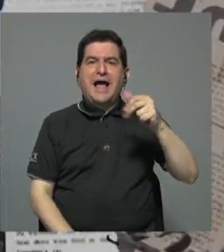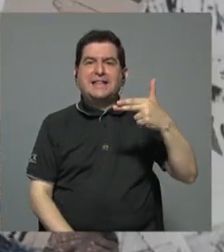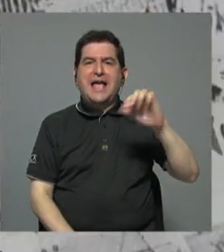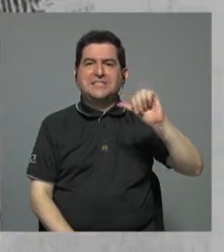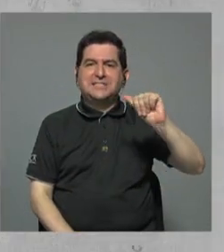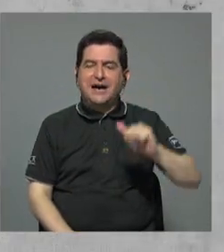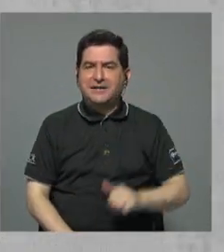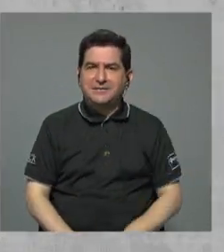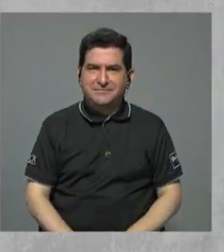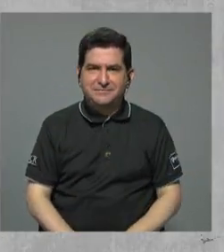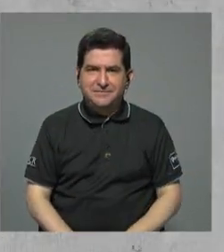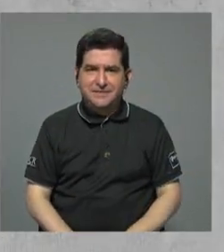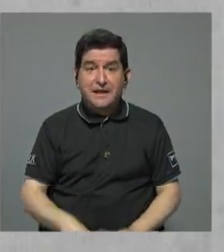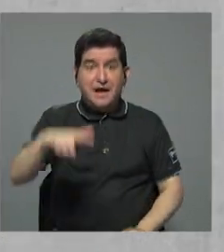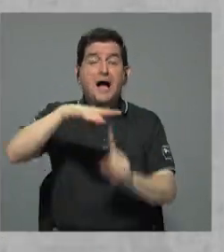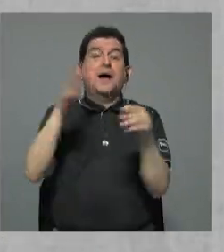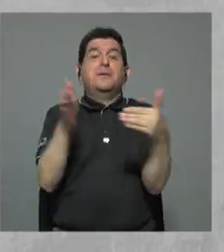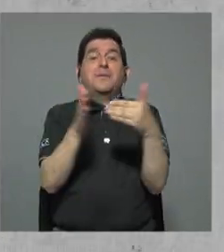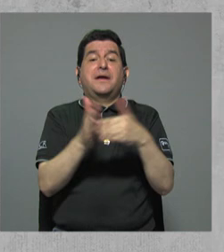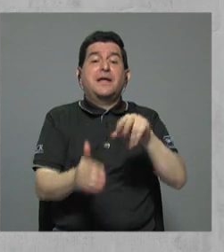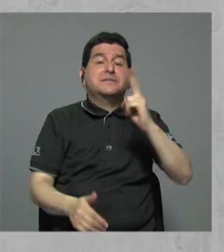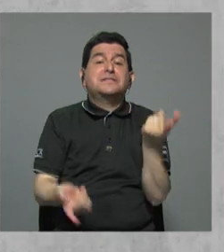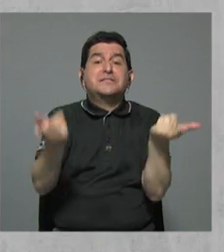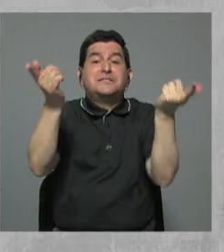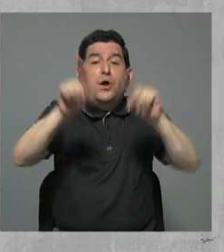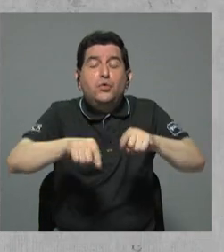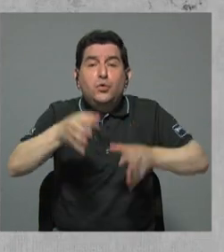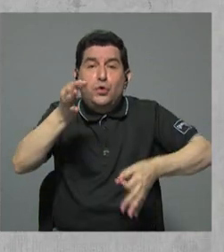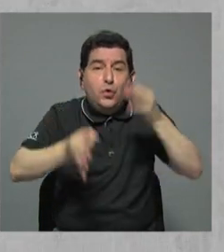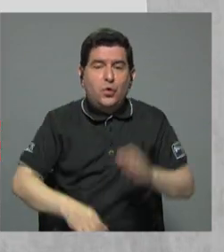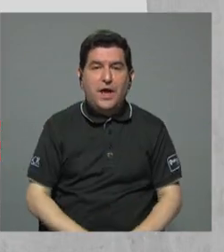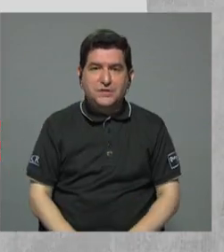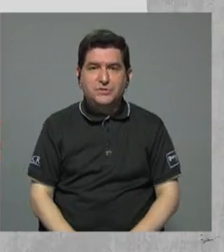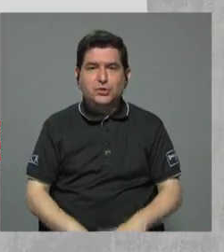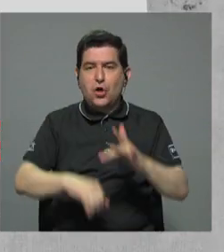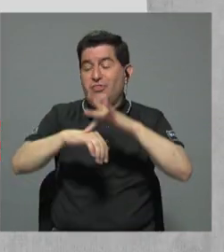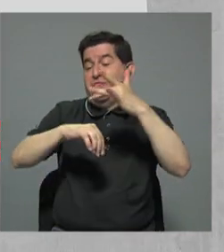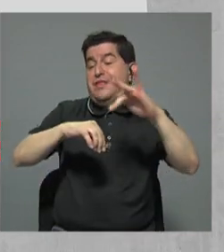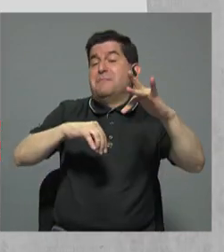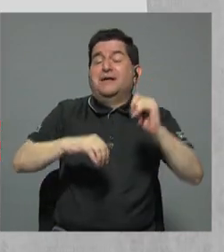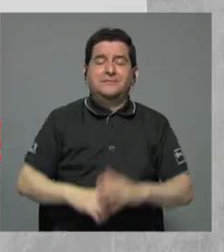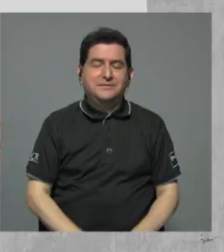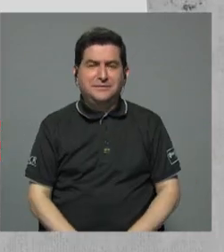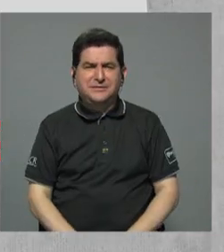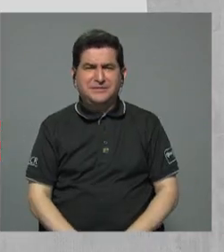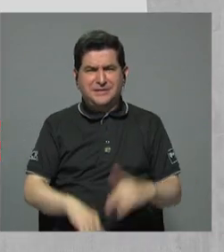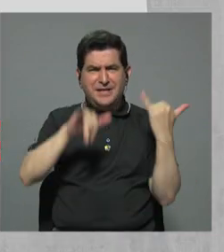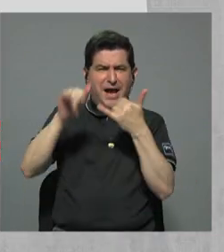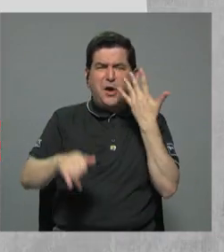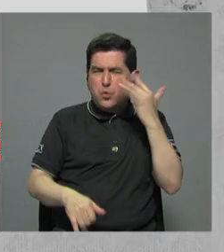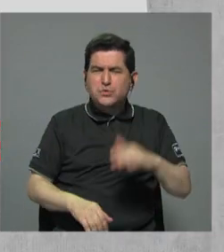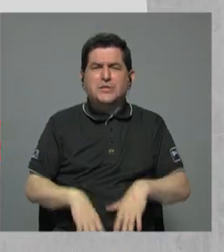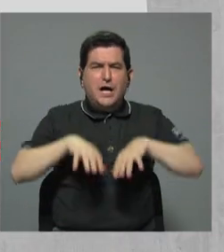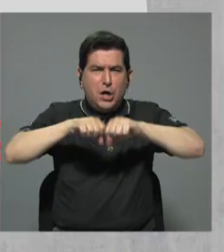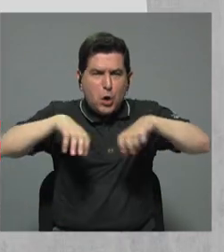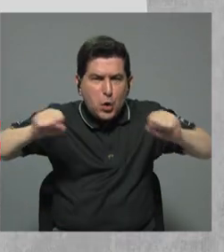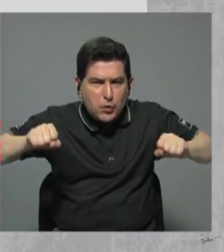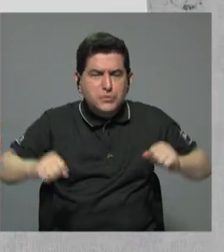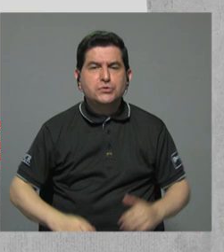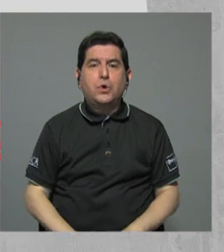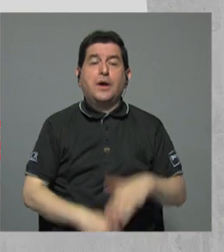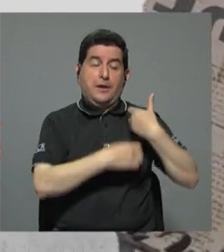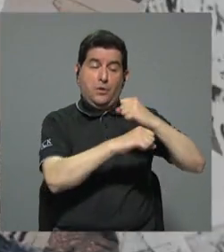me corre aparece en un segundo caso judicial llamado diamante que acusa similares delitos de corrupción a nivel